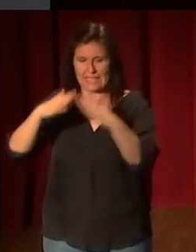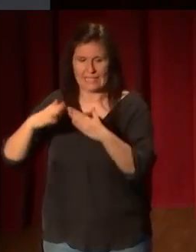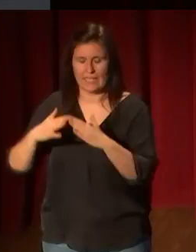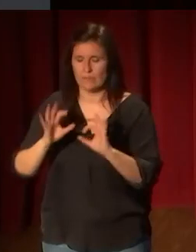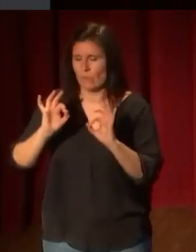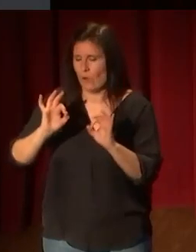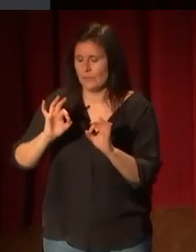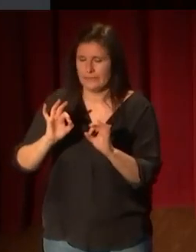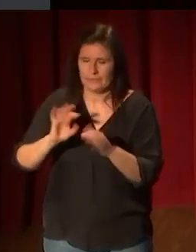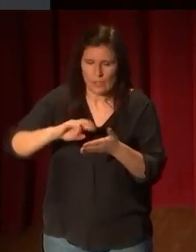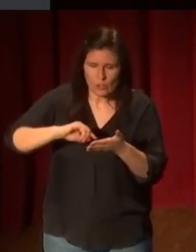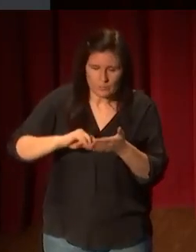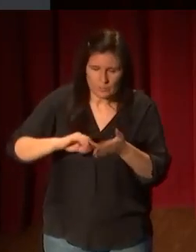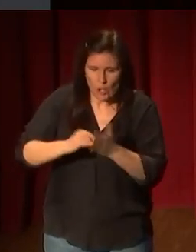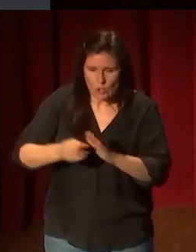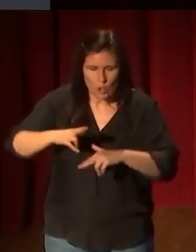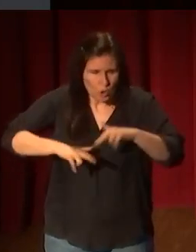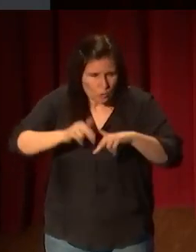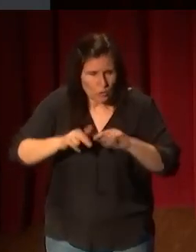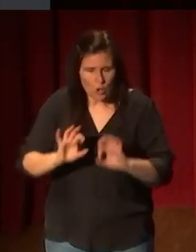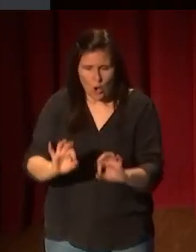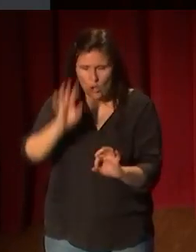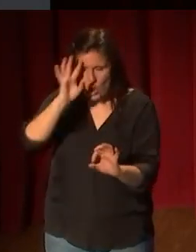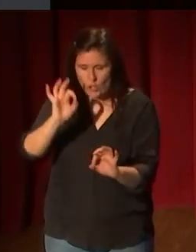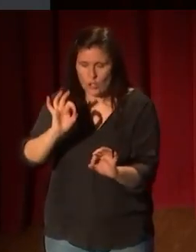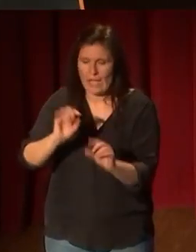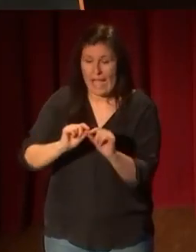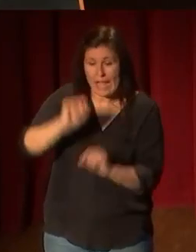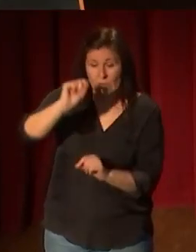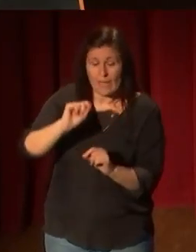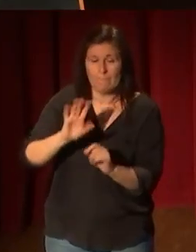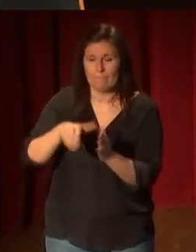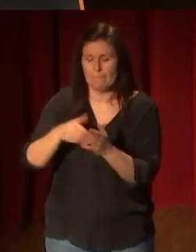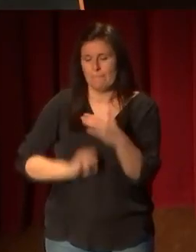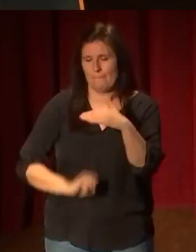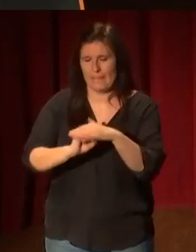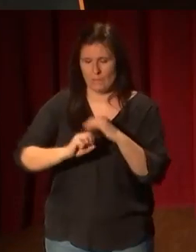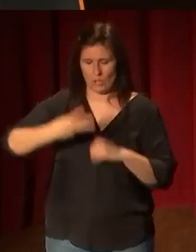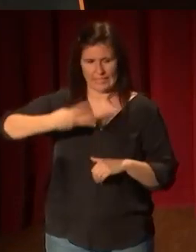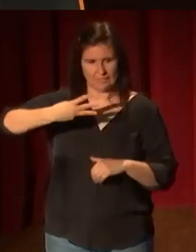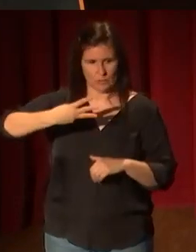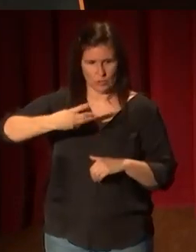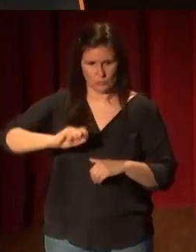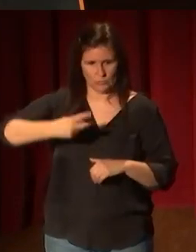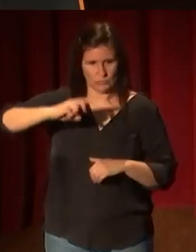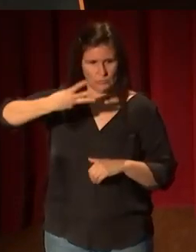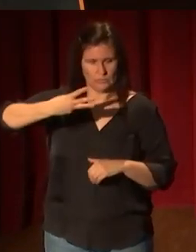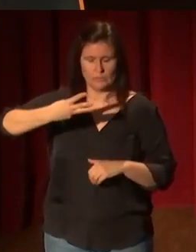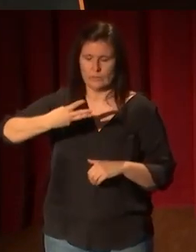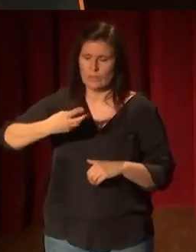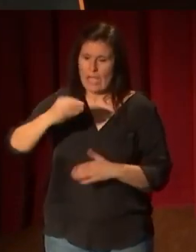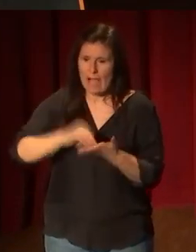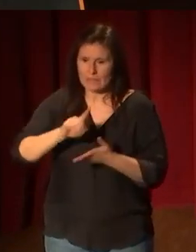constructivos y tecnológicos tenían una altura máxima de tres alturas también por la presencia a veces sofocante